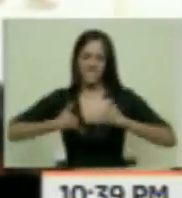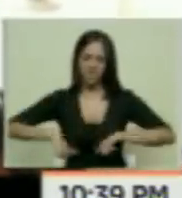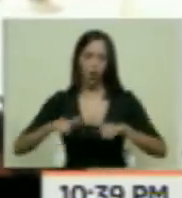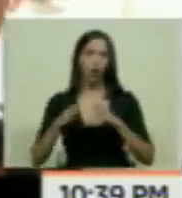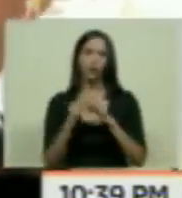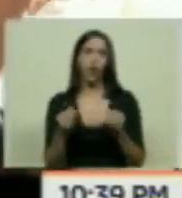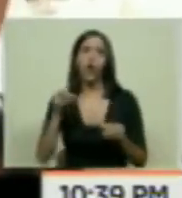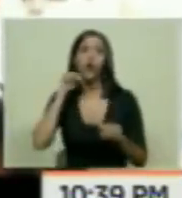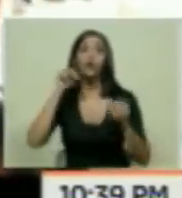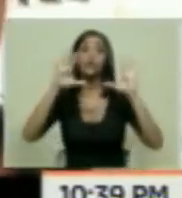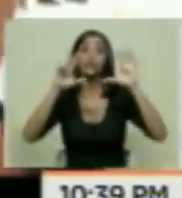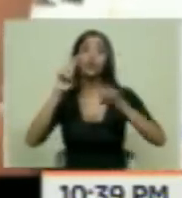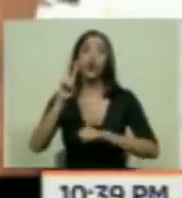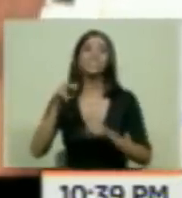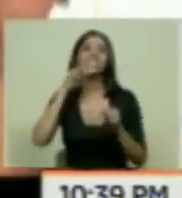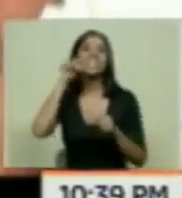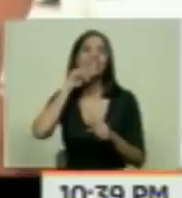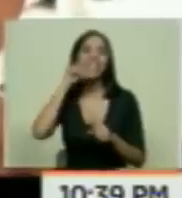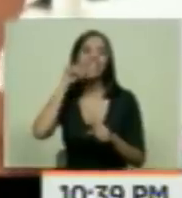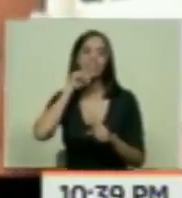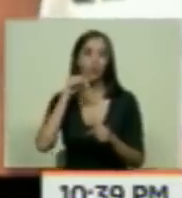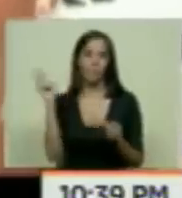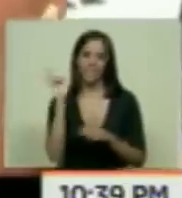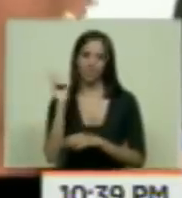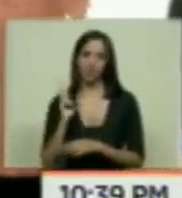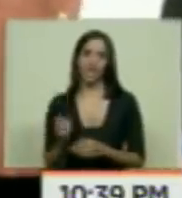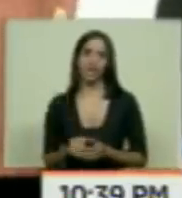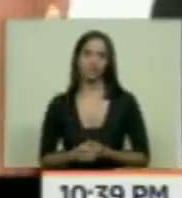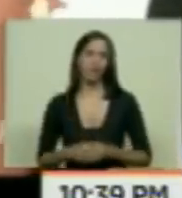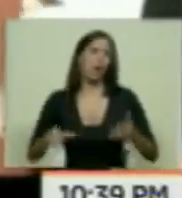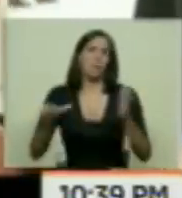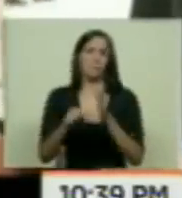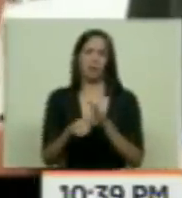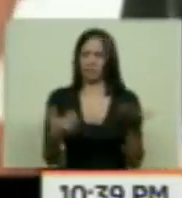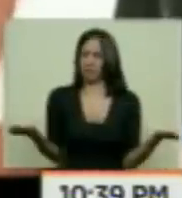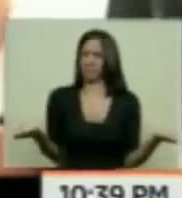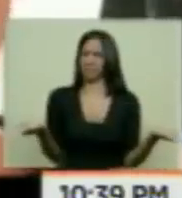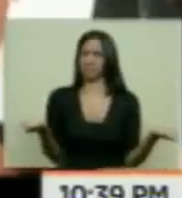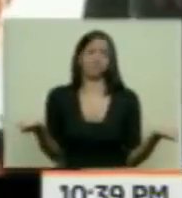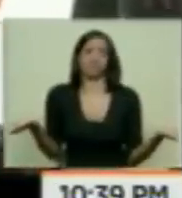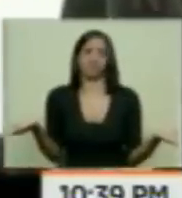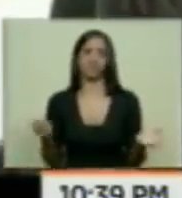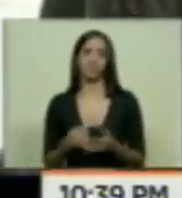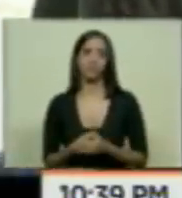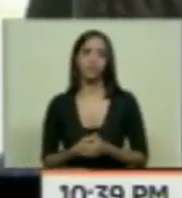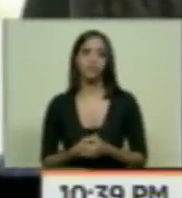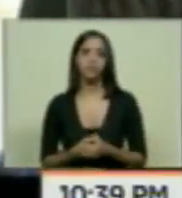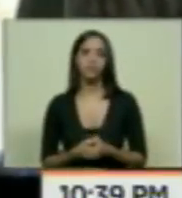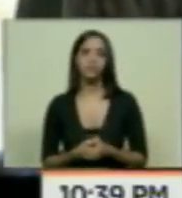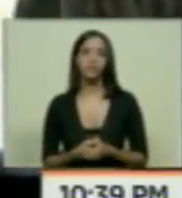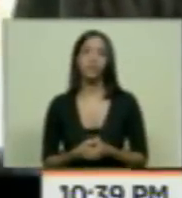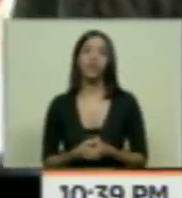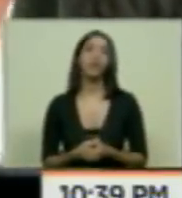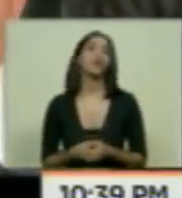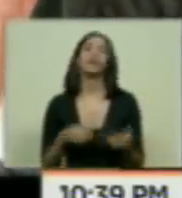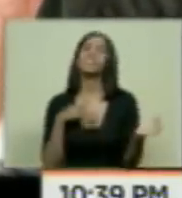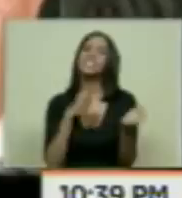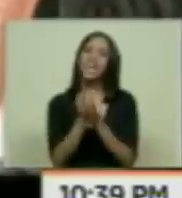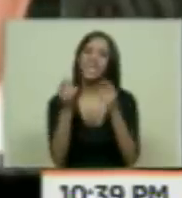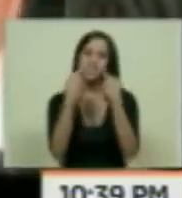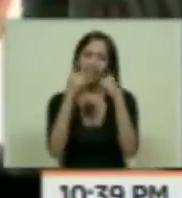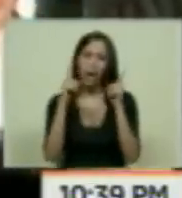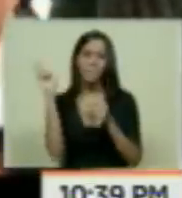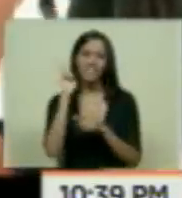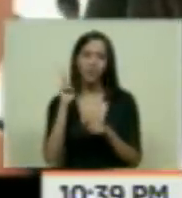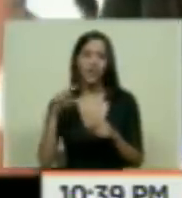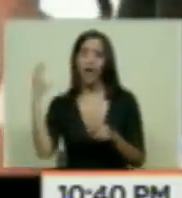nietos venezolanos y 4 hijos venezolanos. ¿Para dónde más voy a ganar? ¿Qué diferencia ve usted entre lo que está sucediendo en Venezuela, lo que está sucediendo